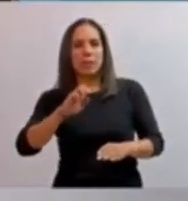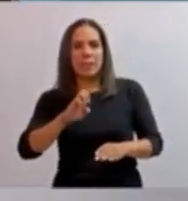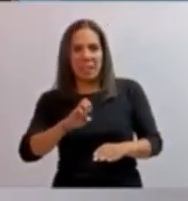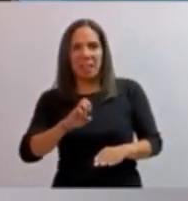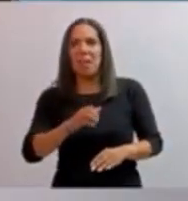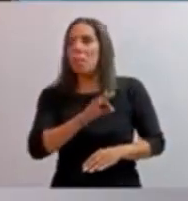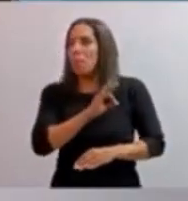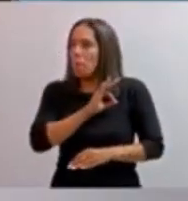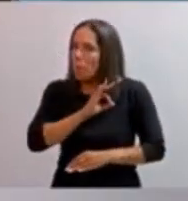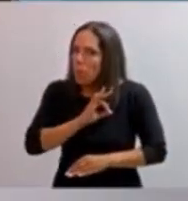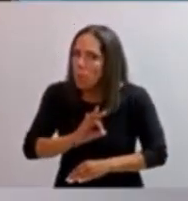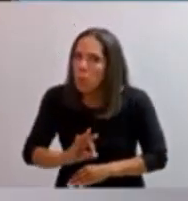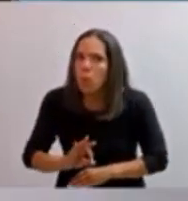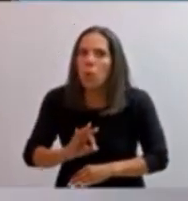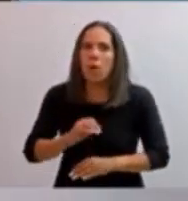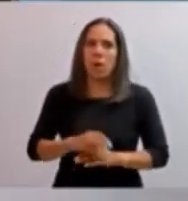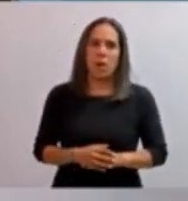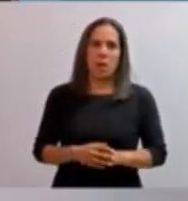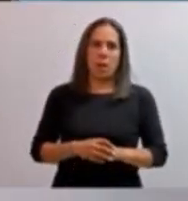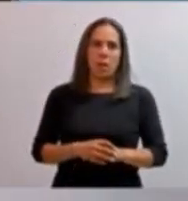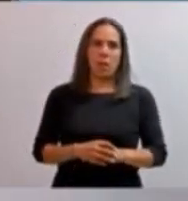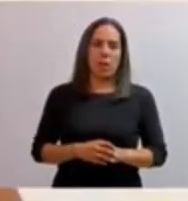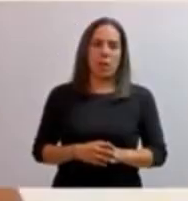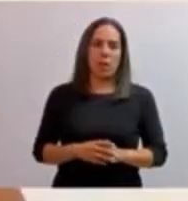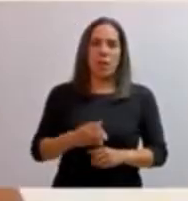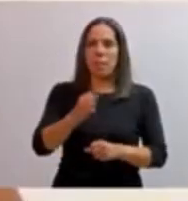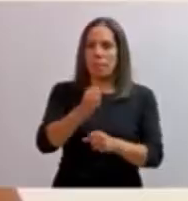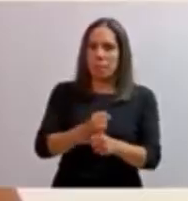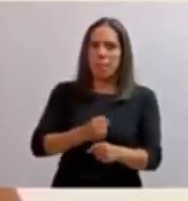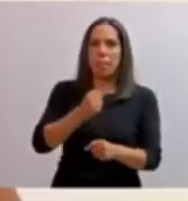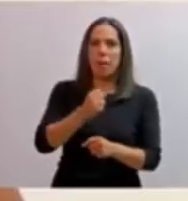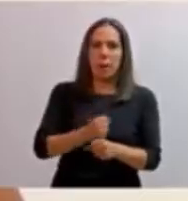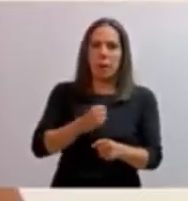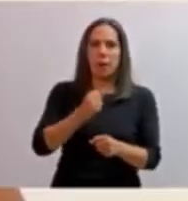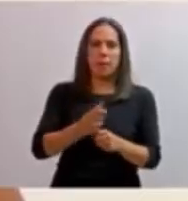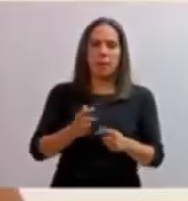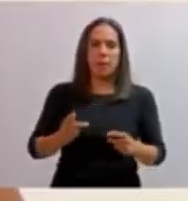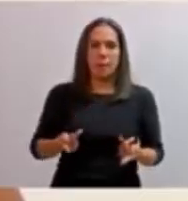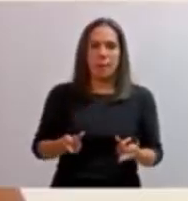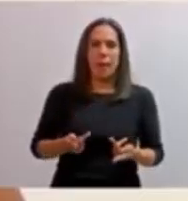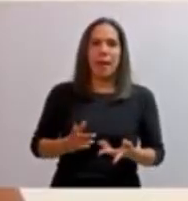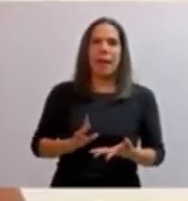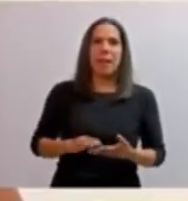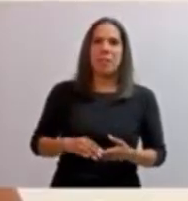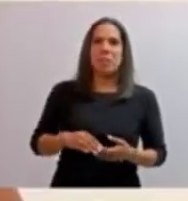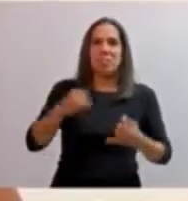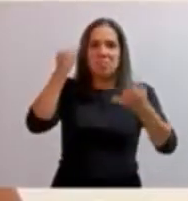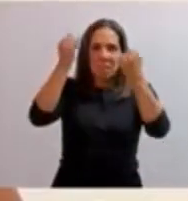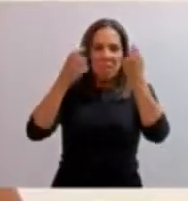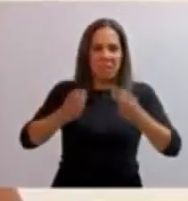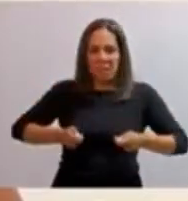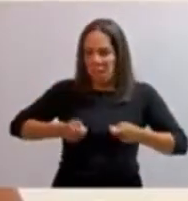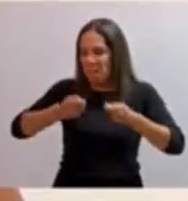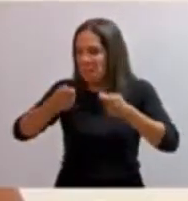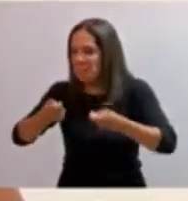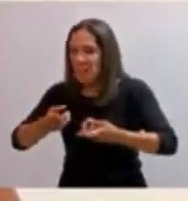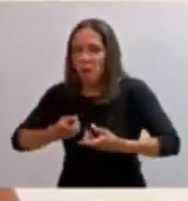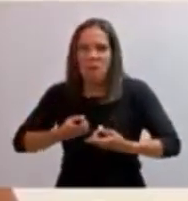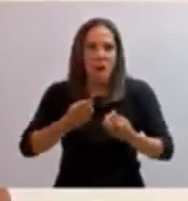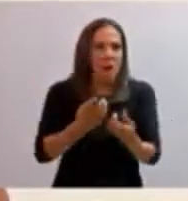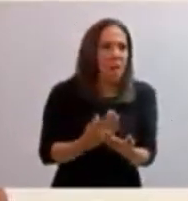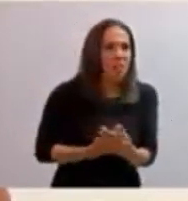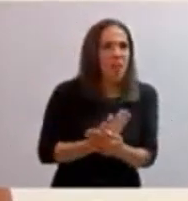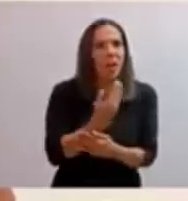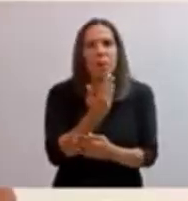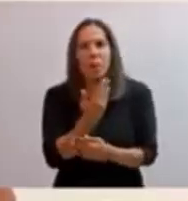espacio para repensar la propia práctica y plantearse otras alternativas de cómo realizarla.